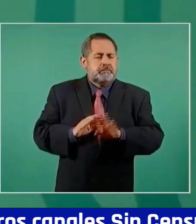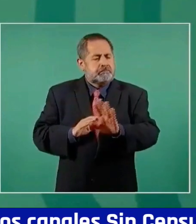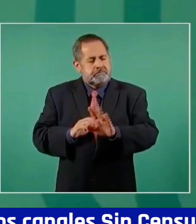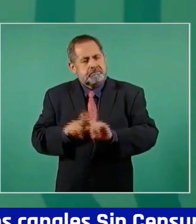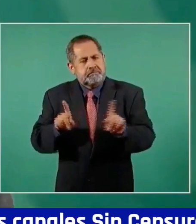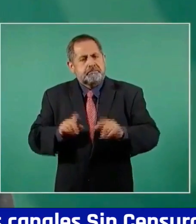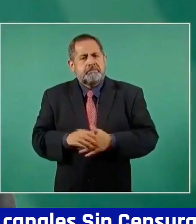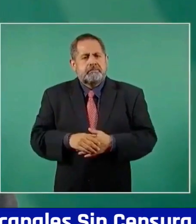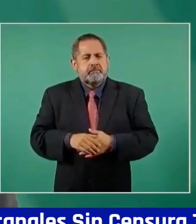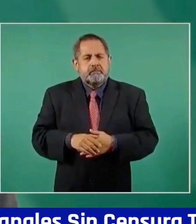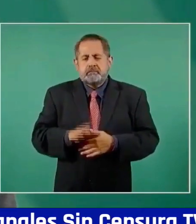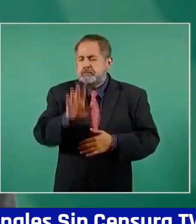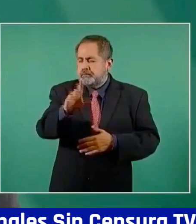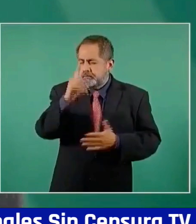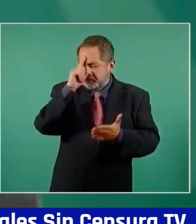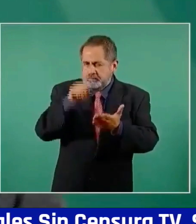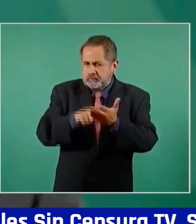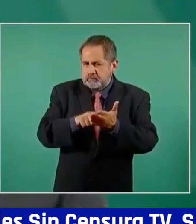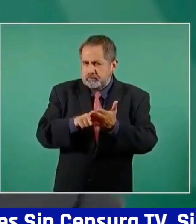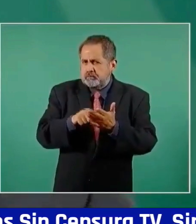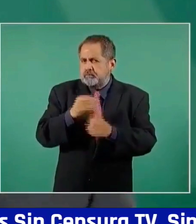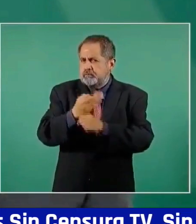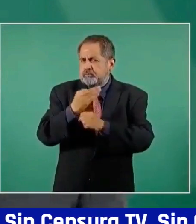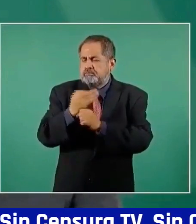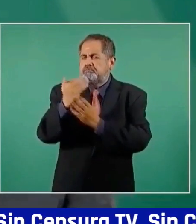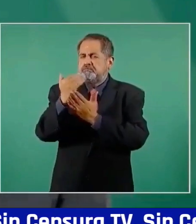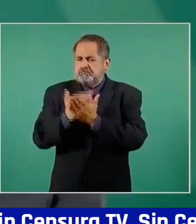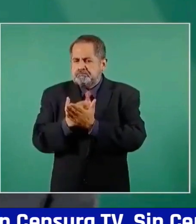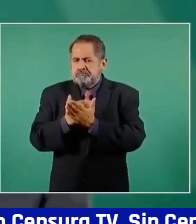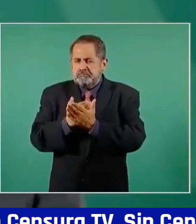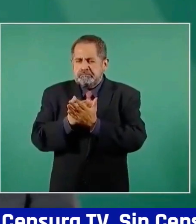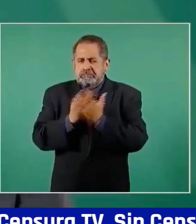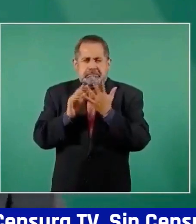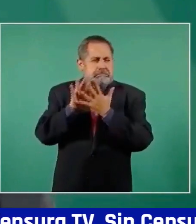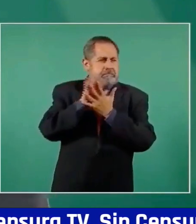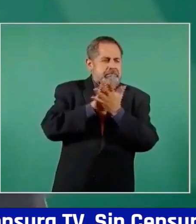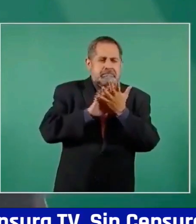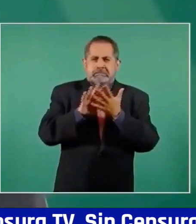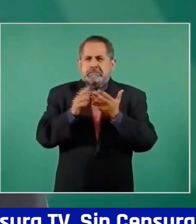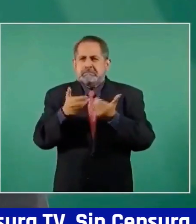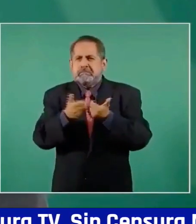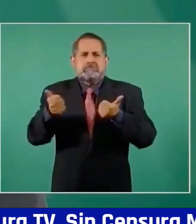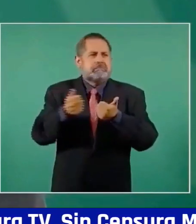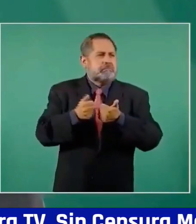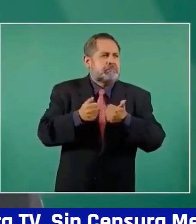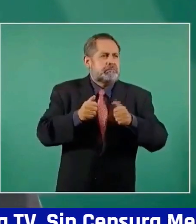que ahora hay menos polarización